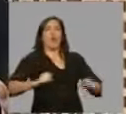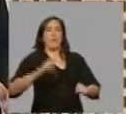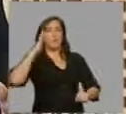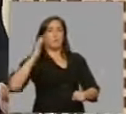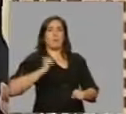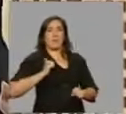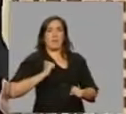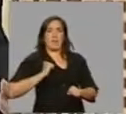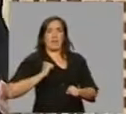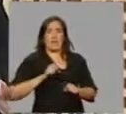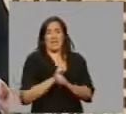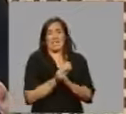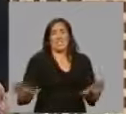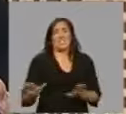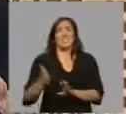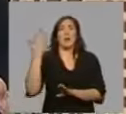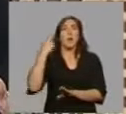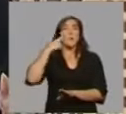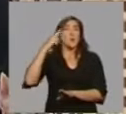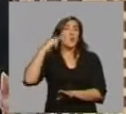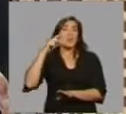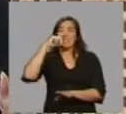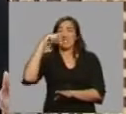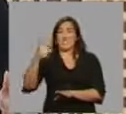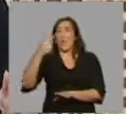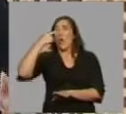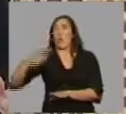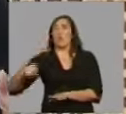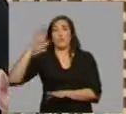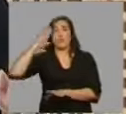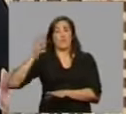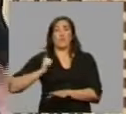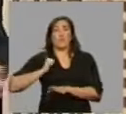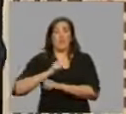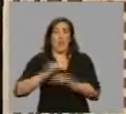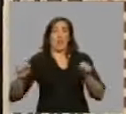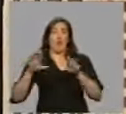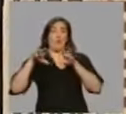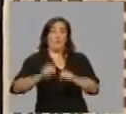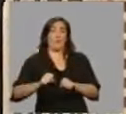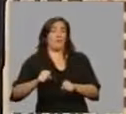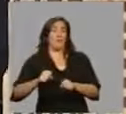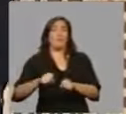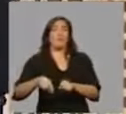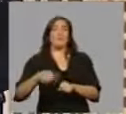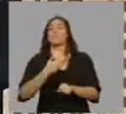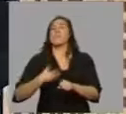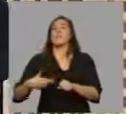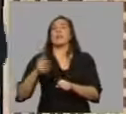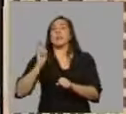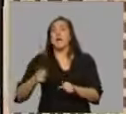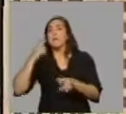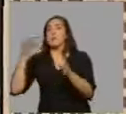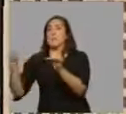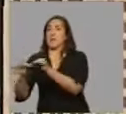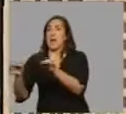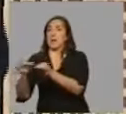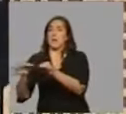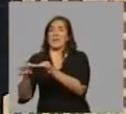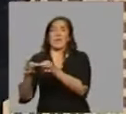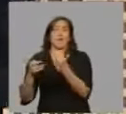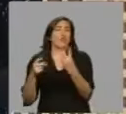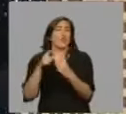como epílogo en 1976, el último golpe militar, y la tragedia de Malvinas, que también, debo decirlo